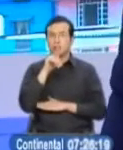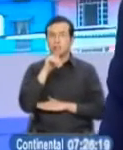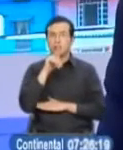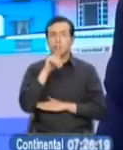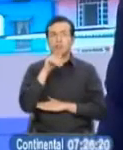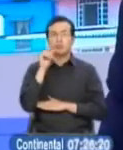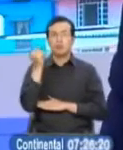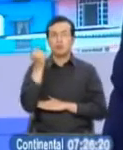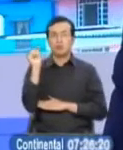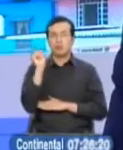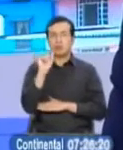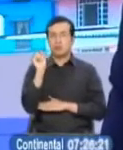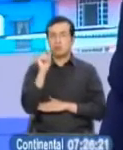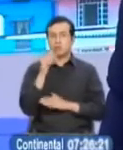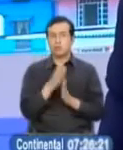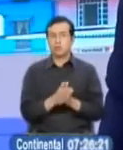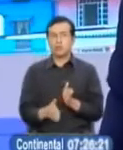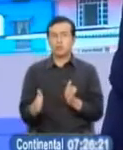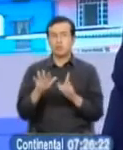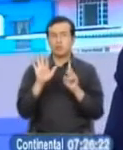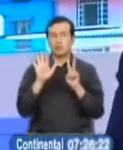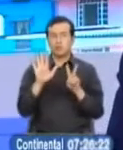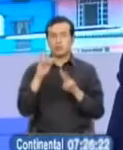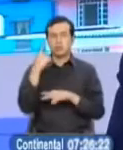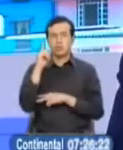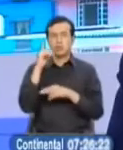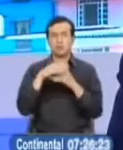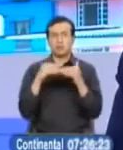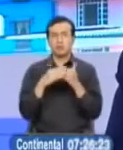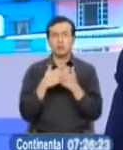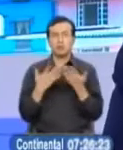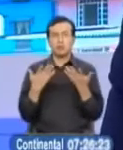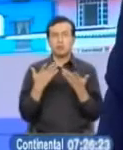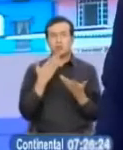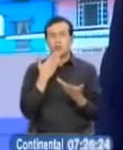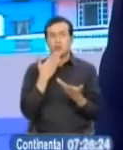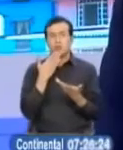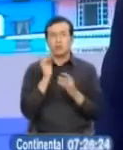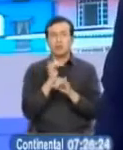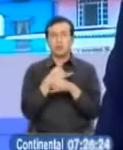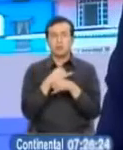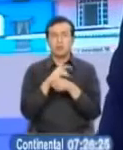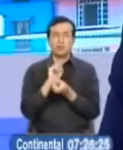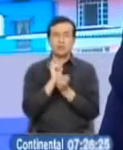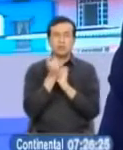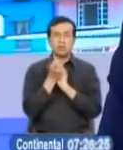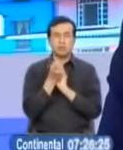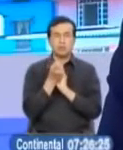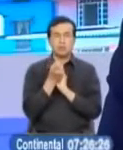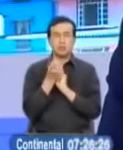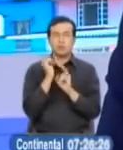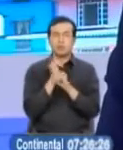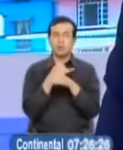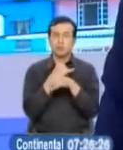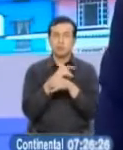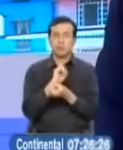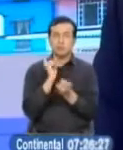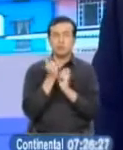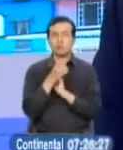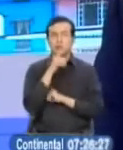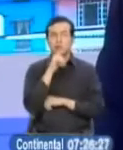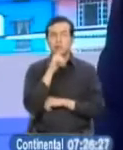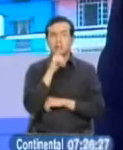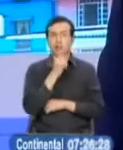un precio pequeño, de 7 millones de dólares, súbitamente la ingeniería cambia, la ingeniería de